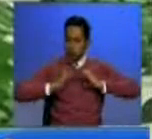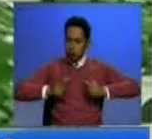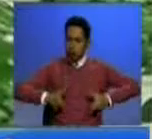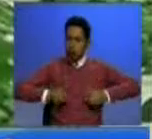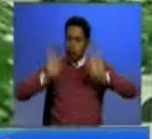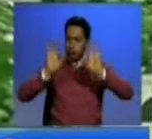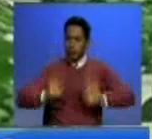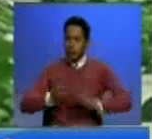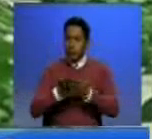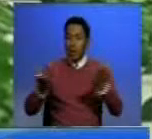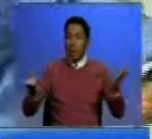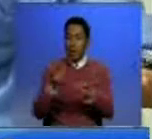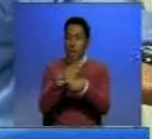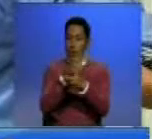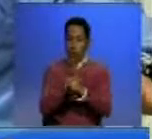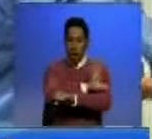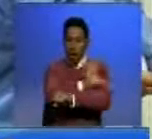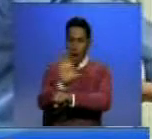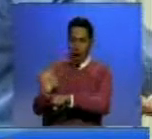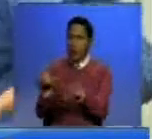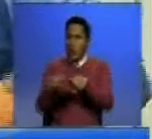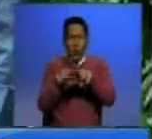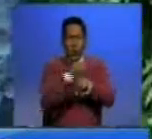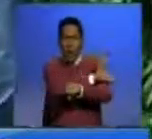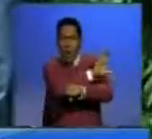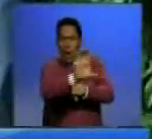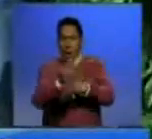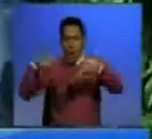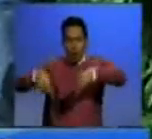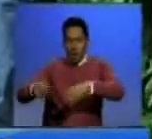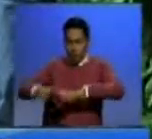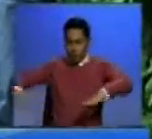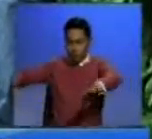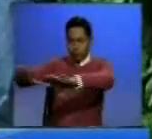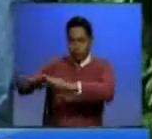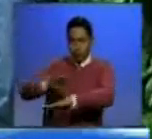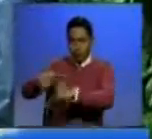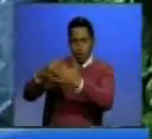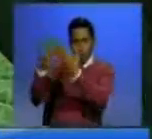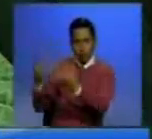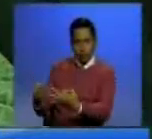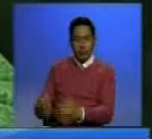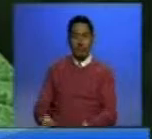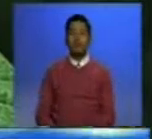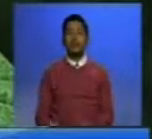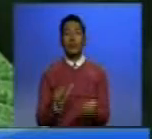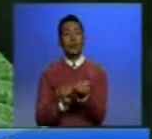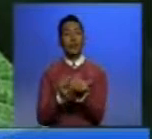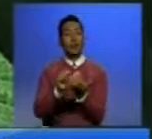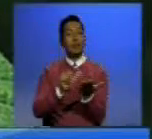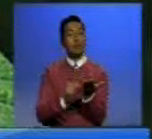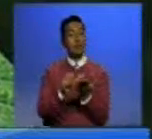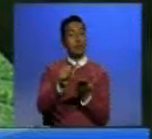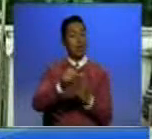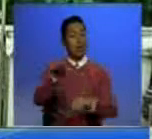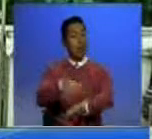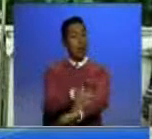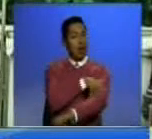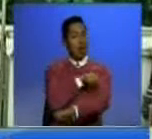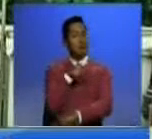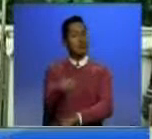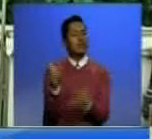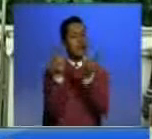asegurar una producción en campo a nivel de los productores. Adscrito al Ministerio de Agricultura, el Instituto Nacional de